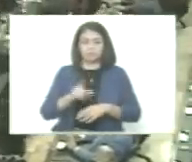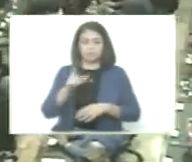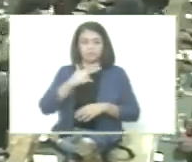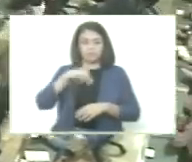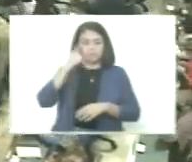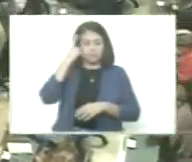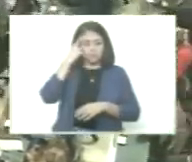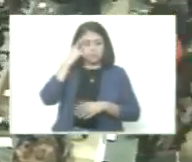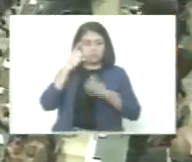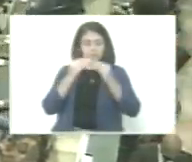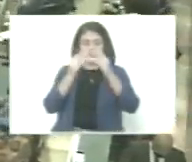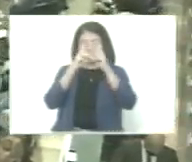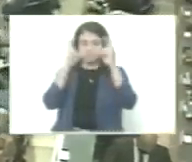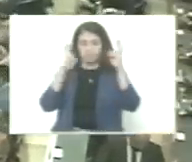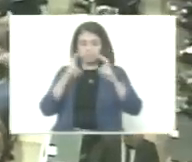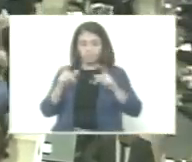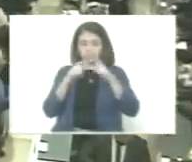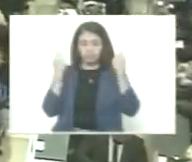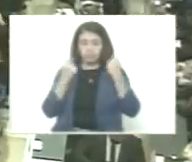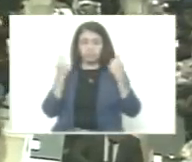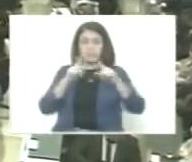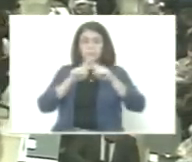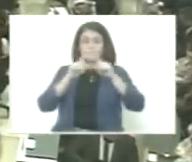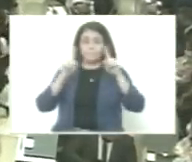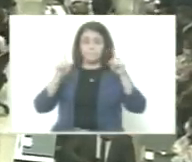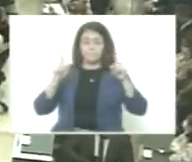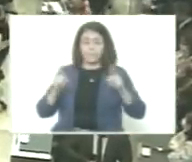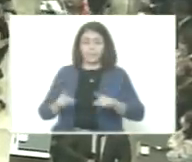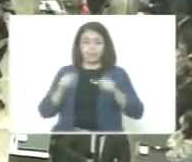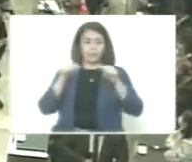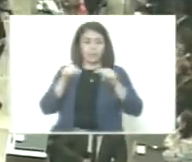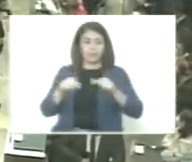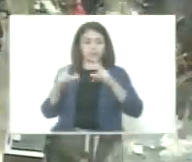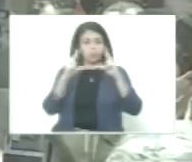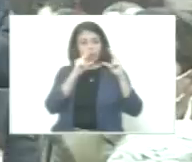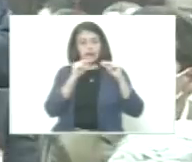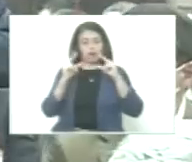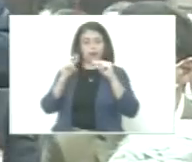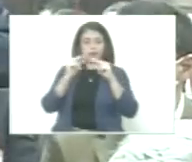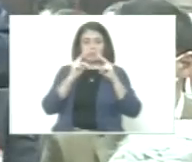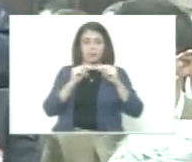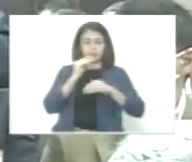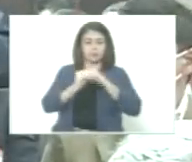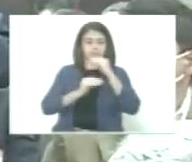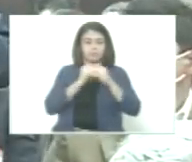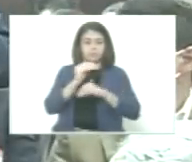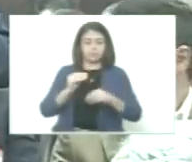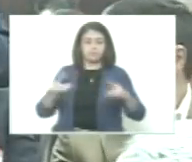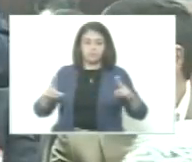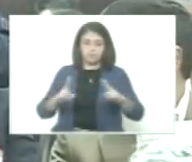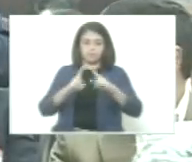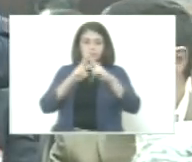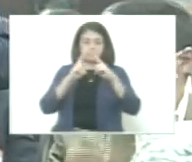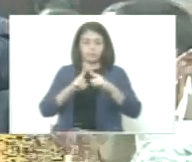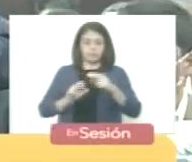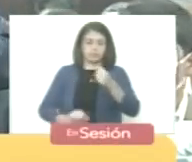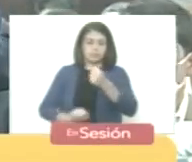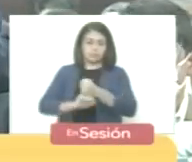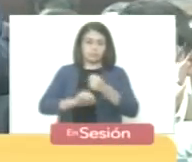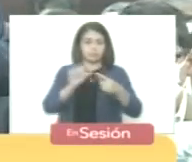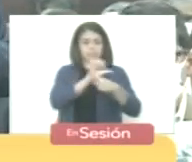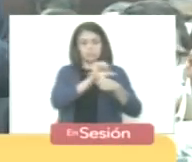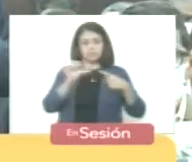enteramos muchos temas por la prensa, pero estas son las conversaciones que hemos sostenido desde la